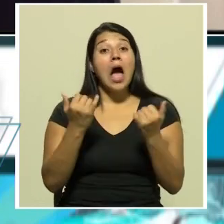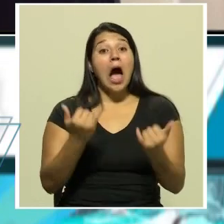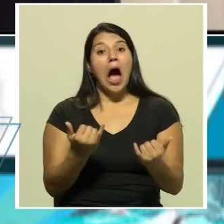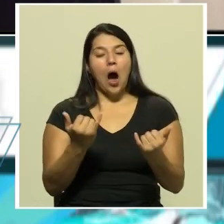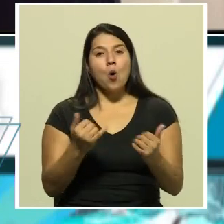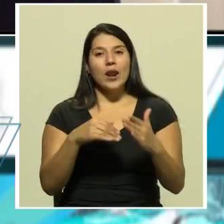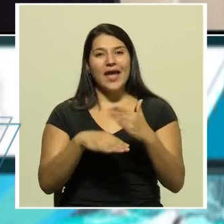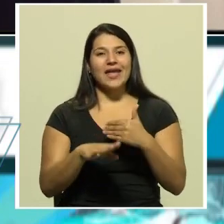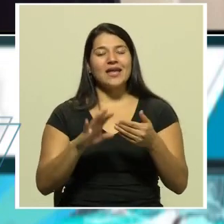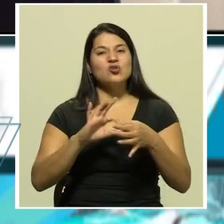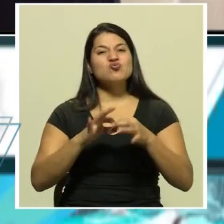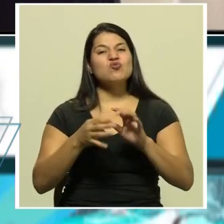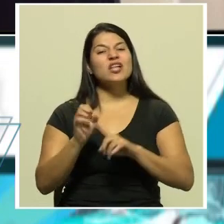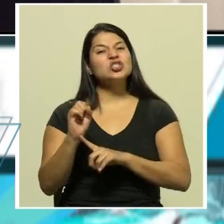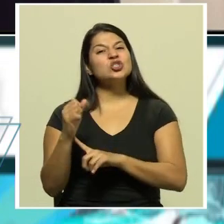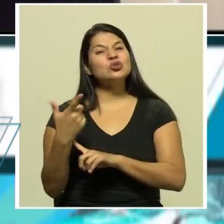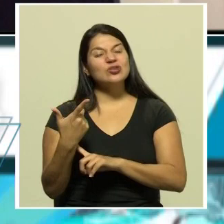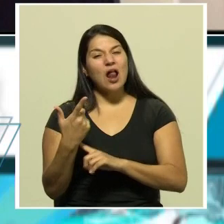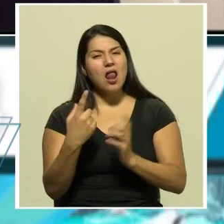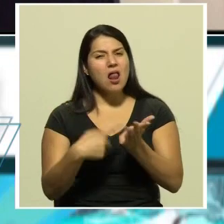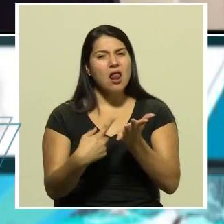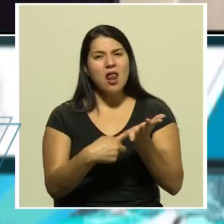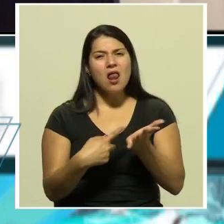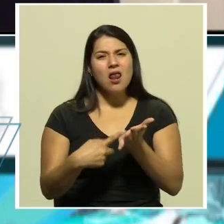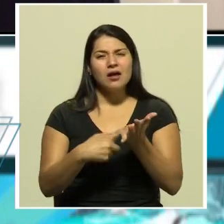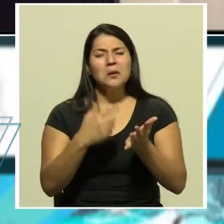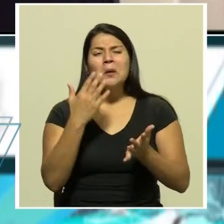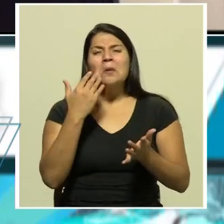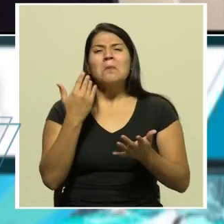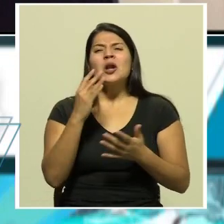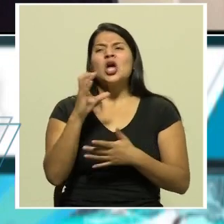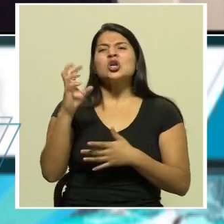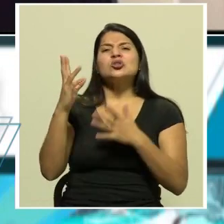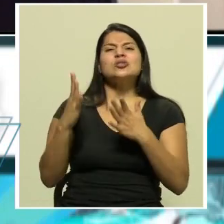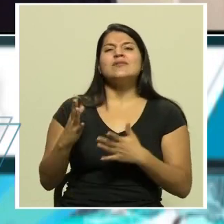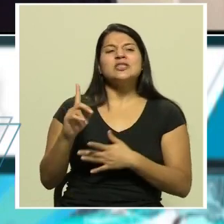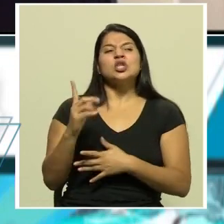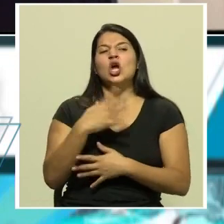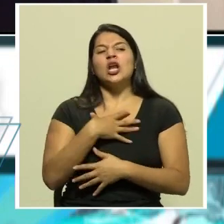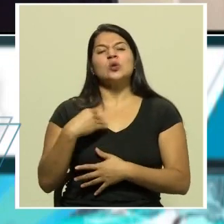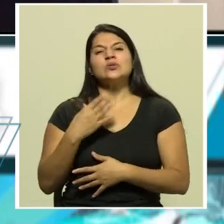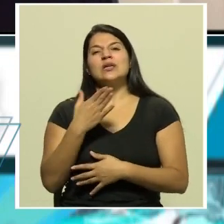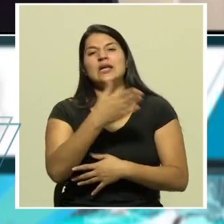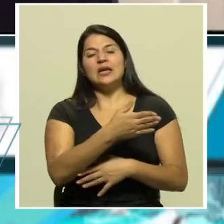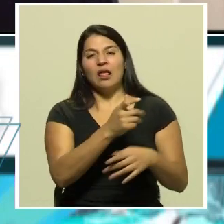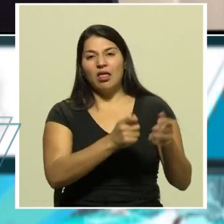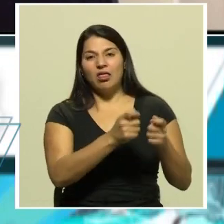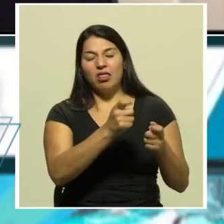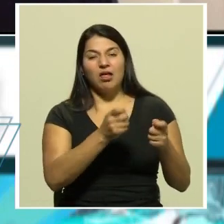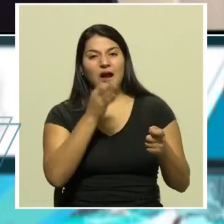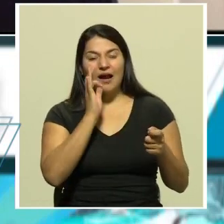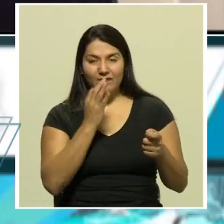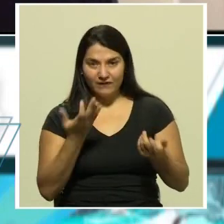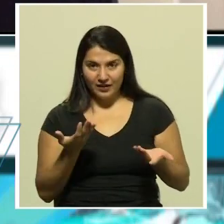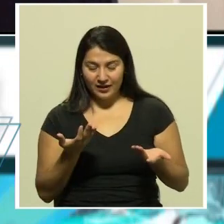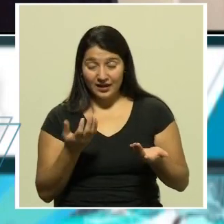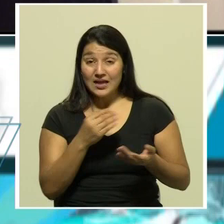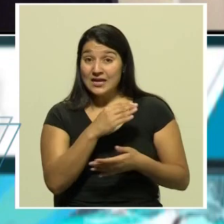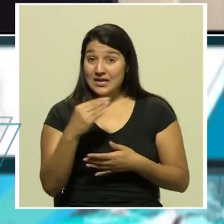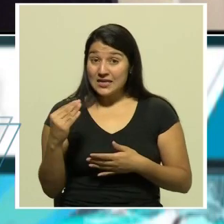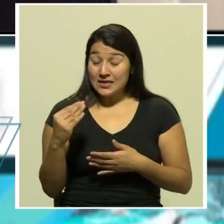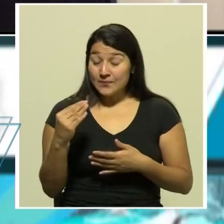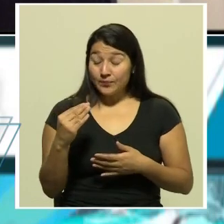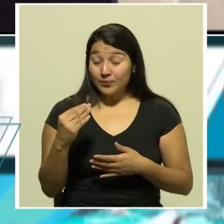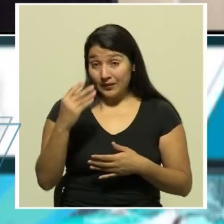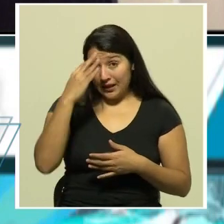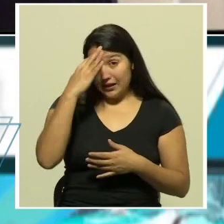redes sociales, sobre por qué los costarricenses no cogen café, no van a coger café. Y un elemento